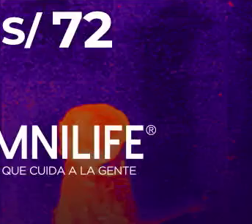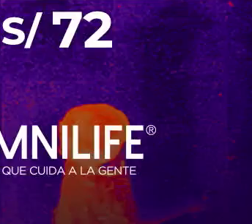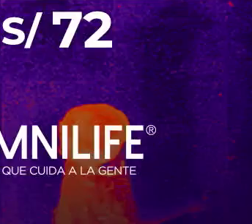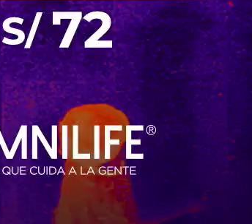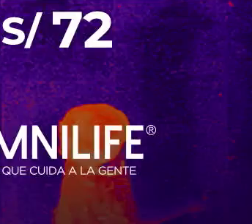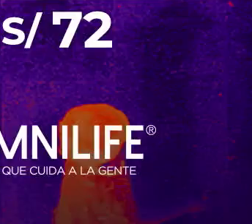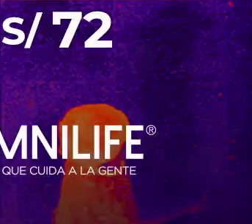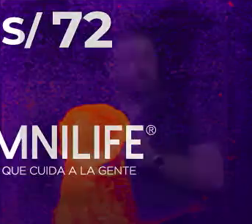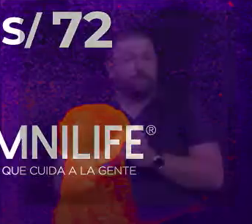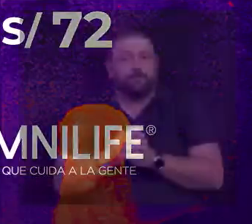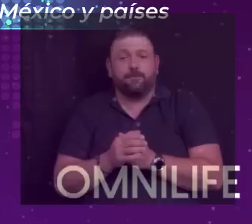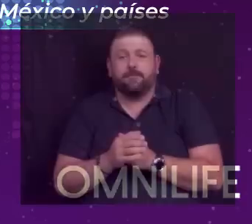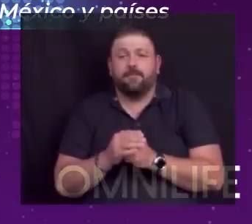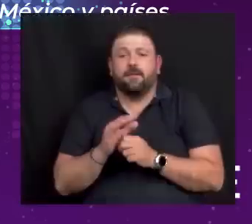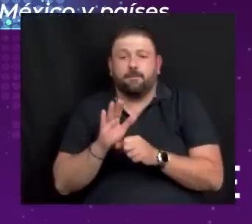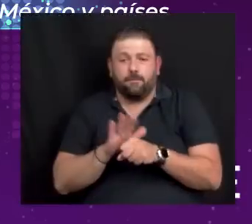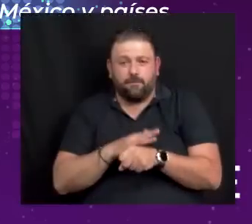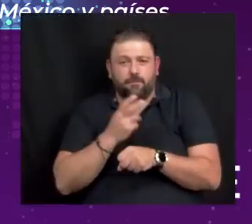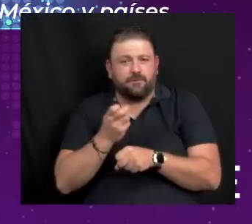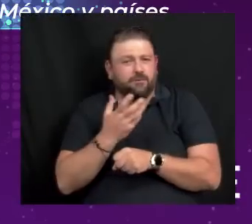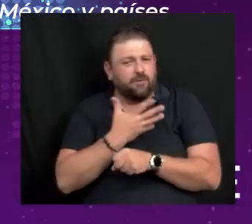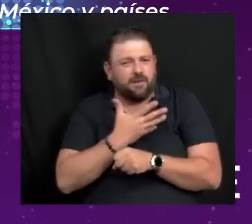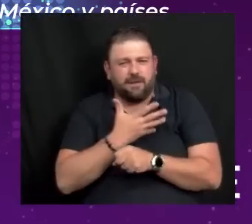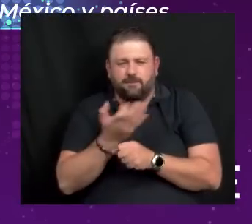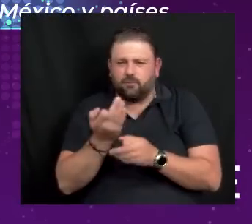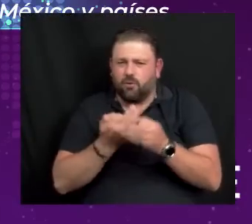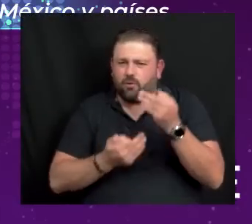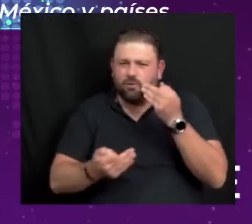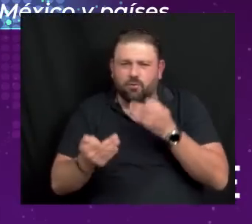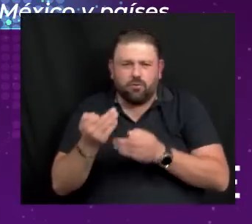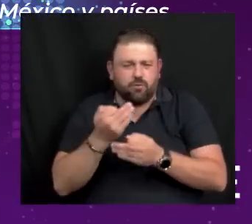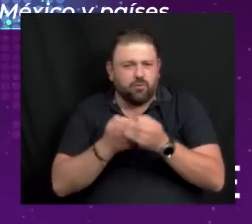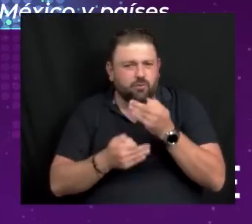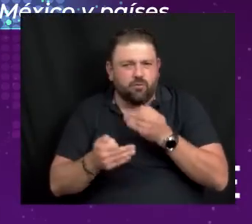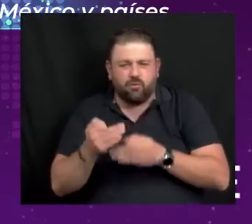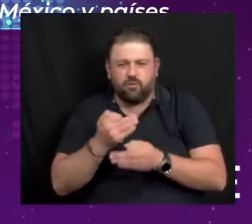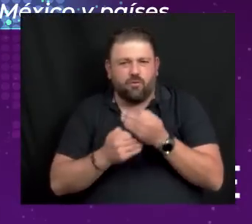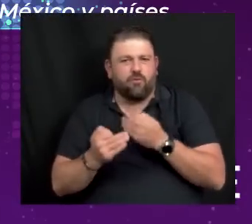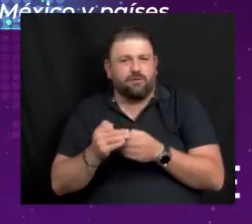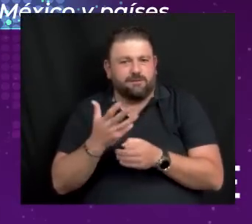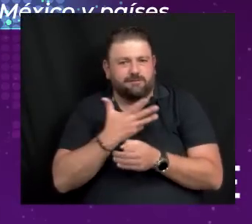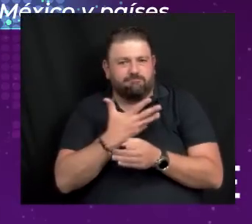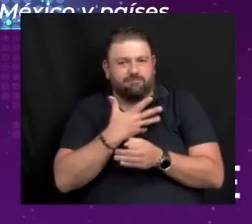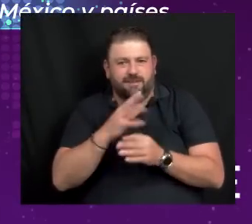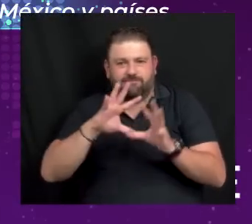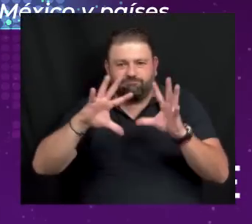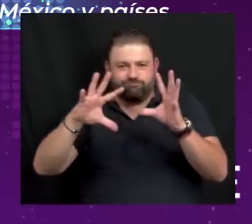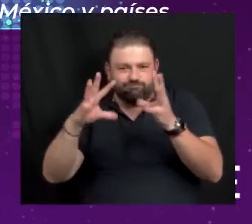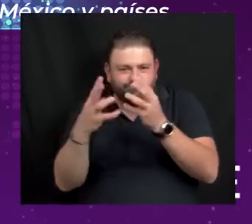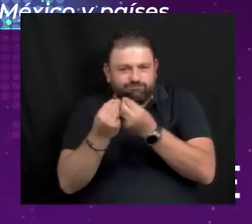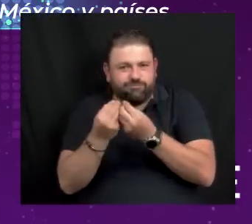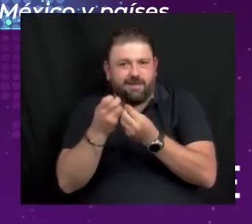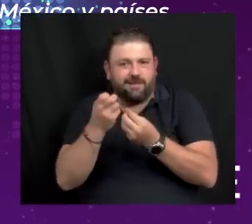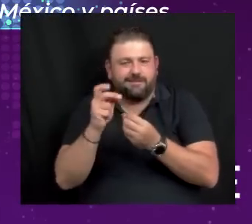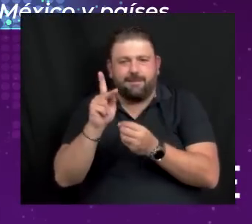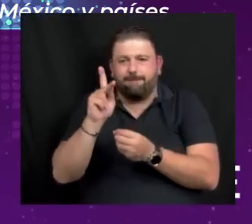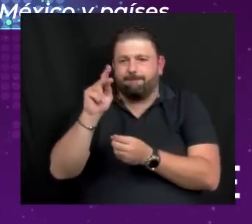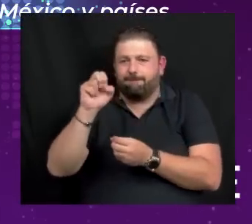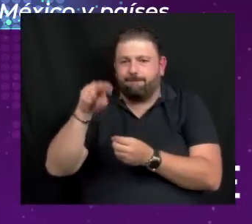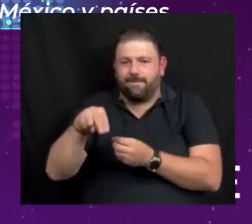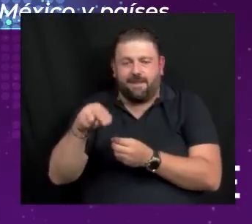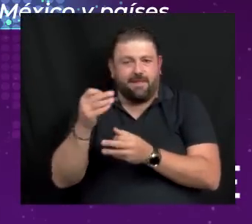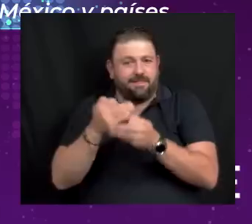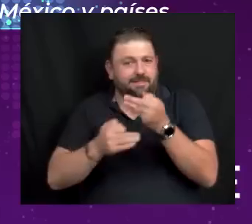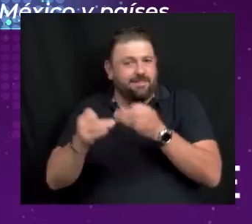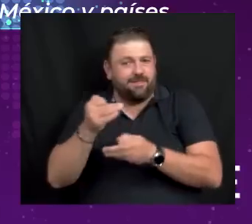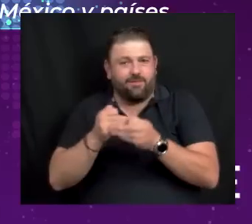bueno, tenemos toda la parte de logística que maneja la empresa para que nosotros lleguemos llenos